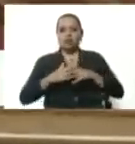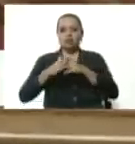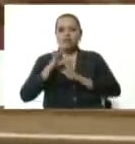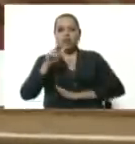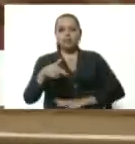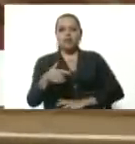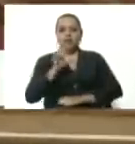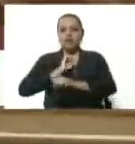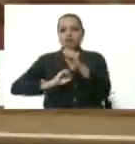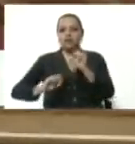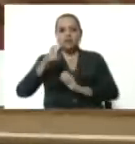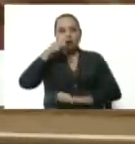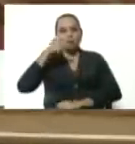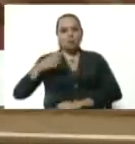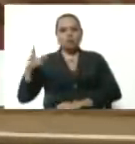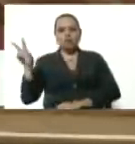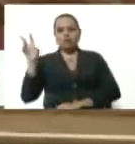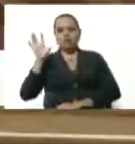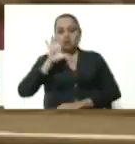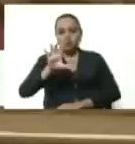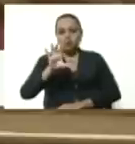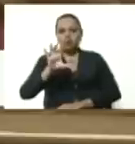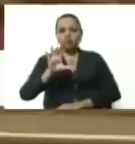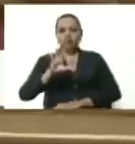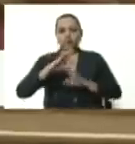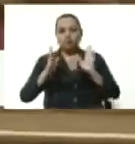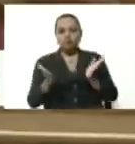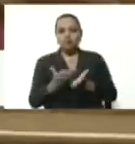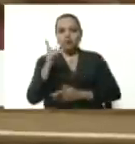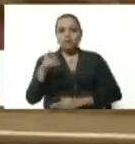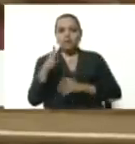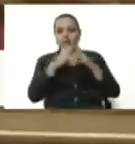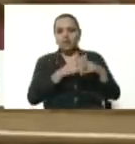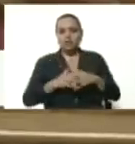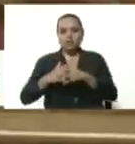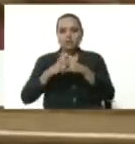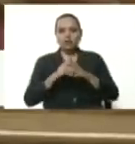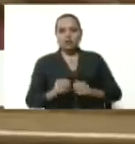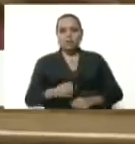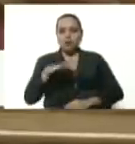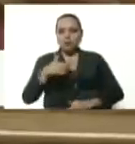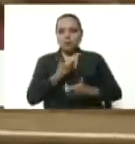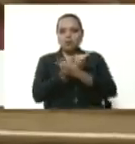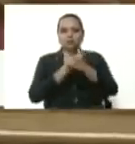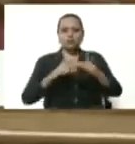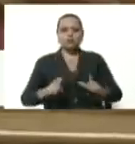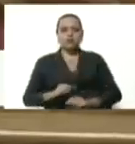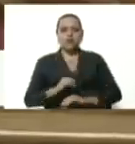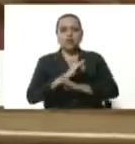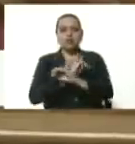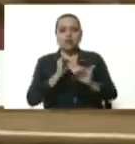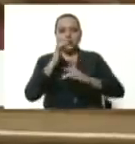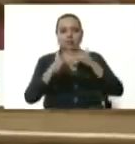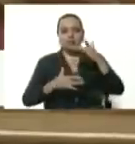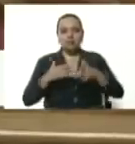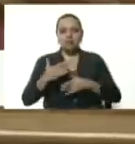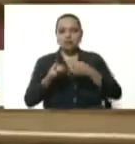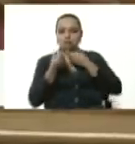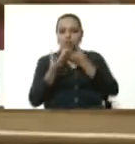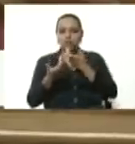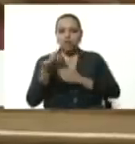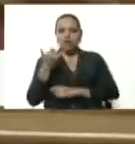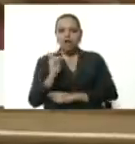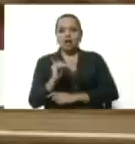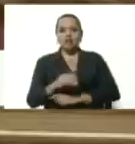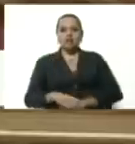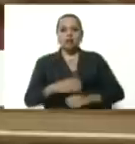mundo, incluido el pueblo de los Estados Unidos, para lograr su liberación. Al finalizar las intervenciones, se sometió a consideración el